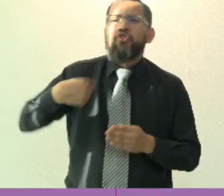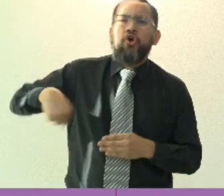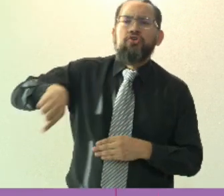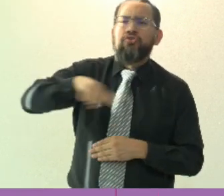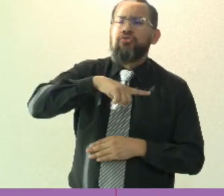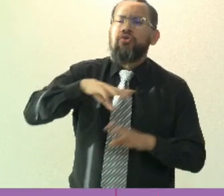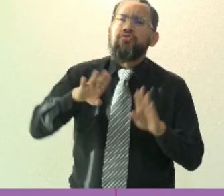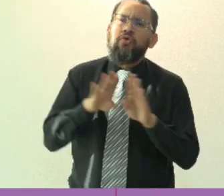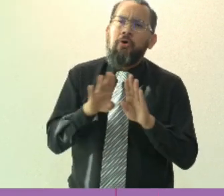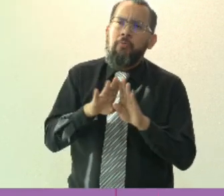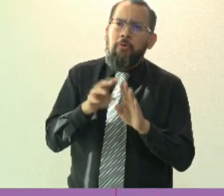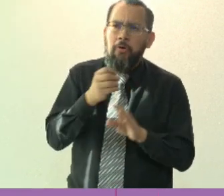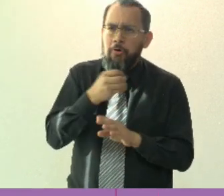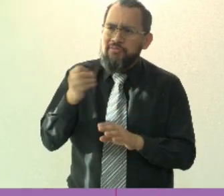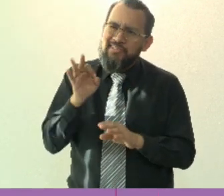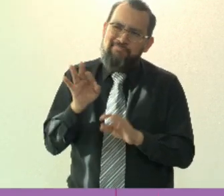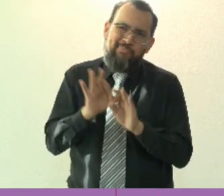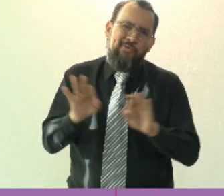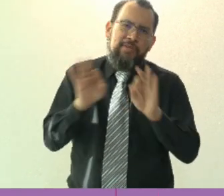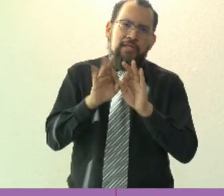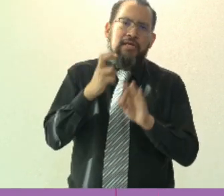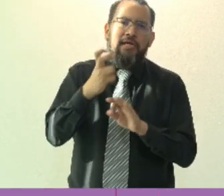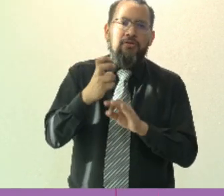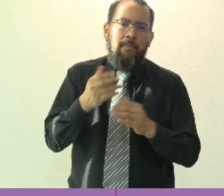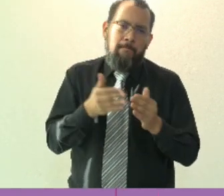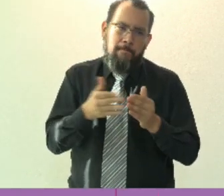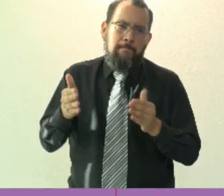de entrega-recepción en 2024.